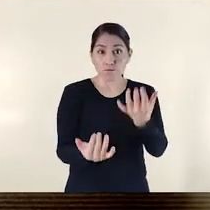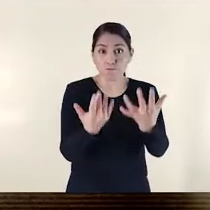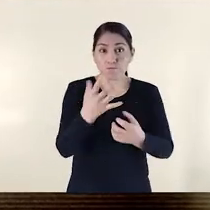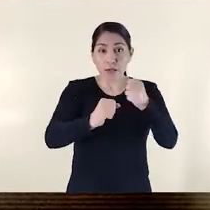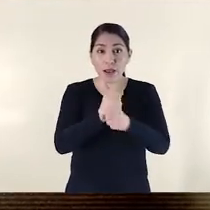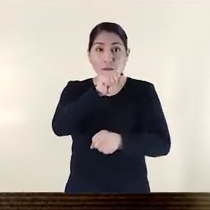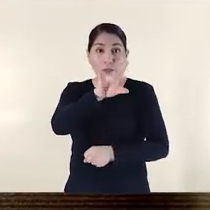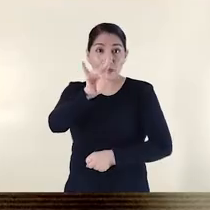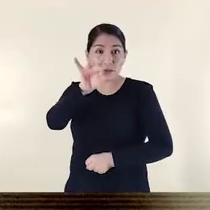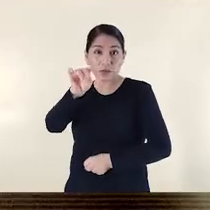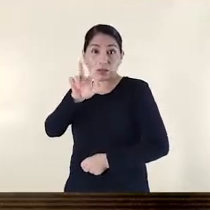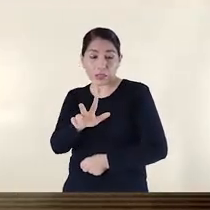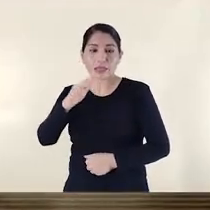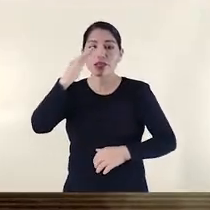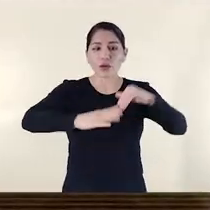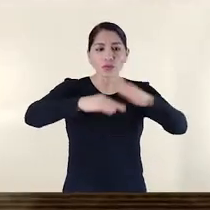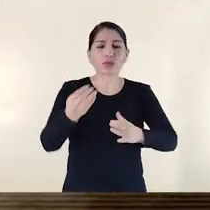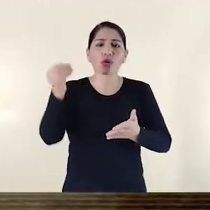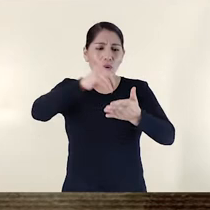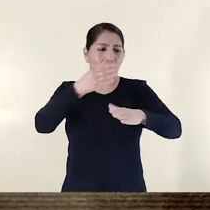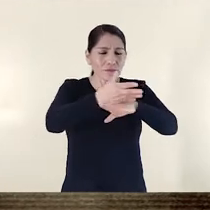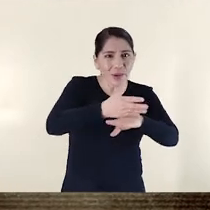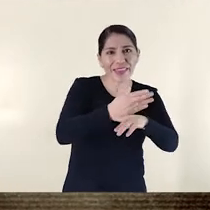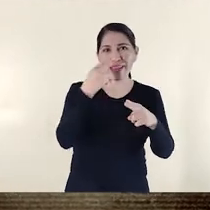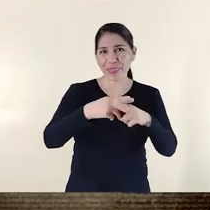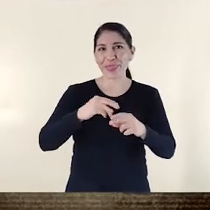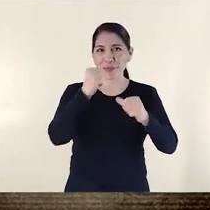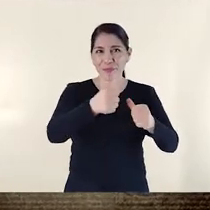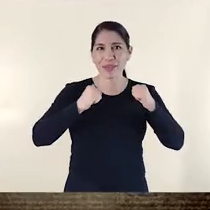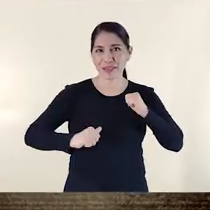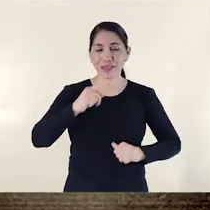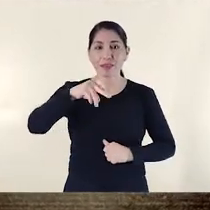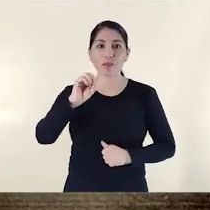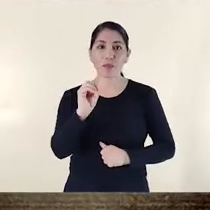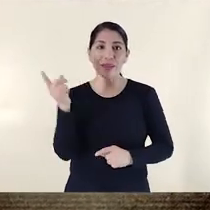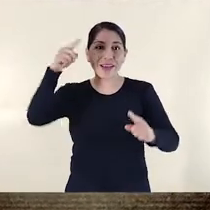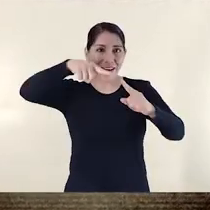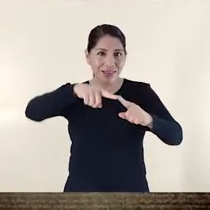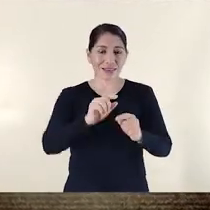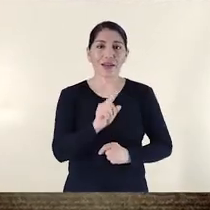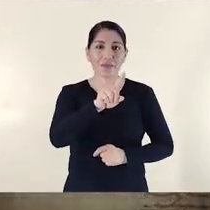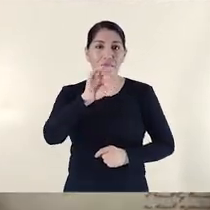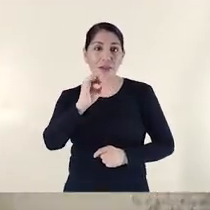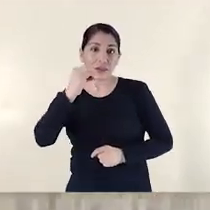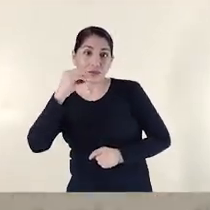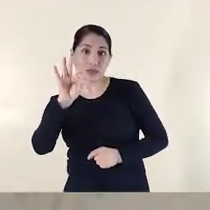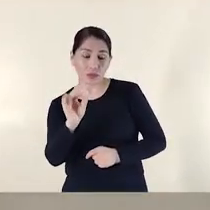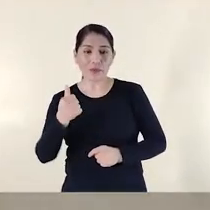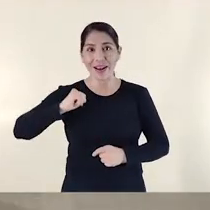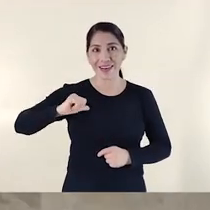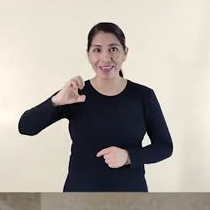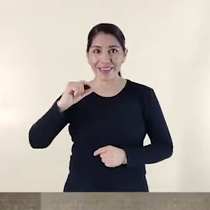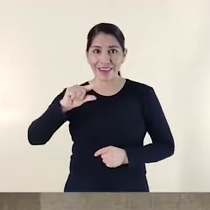Se incendió en 1883. Fue reconstruido en madera y lo llamaron Teatro Portátil hasta 1909, en